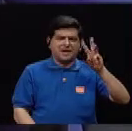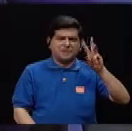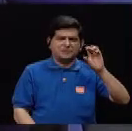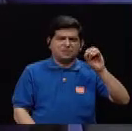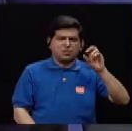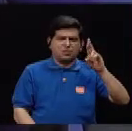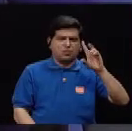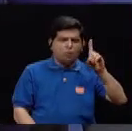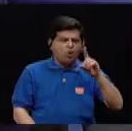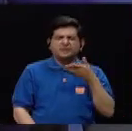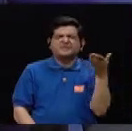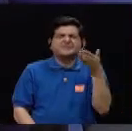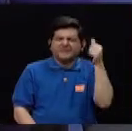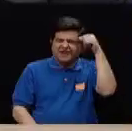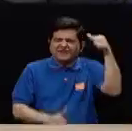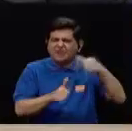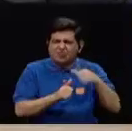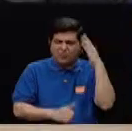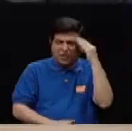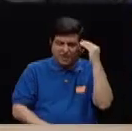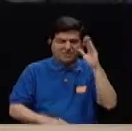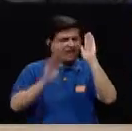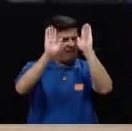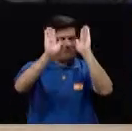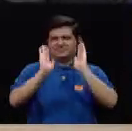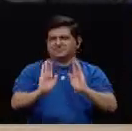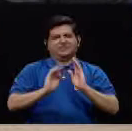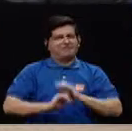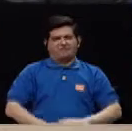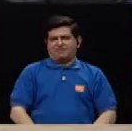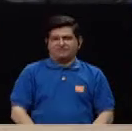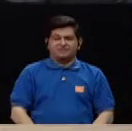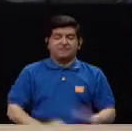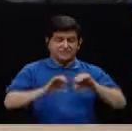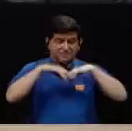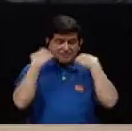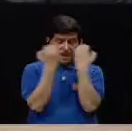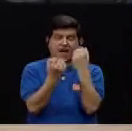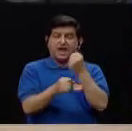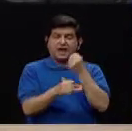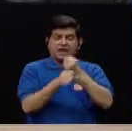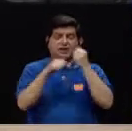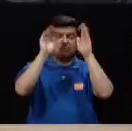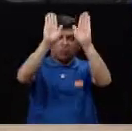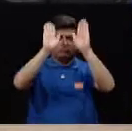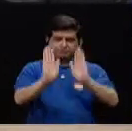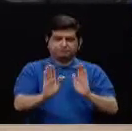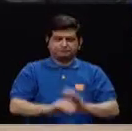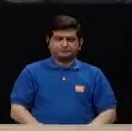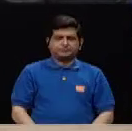de Password, de este, esa experiencia. Maravillosa. Fue un equipo de trabajo magnífico. Ingo